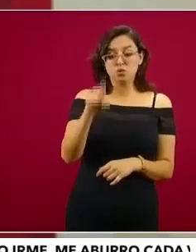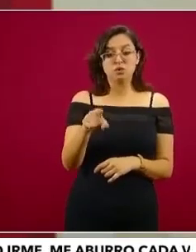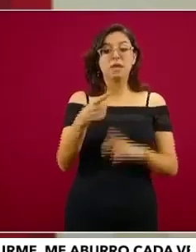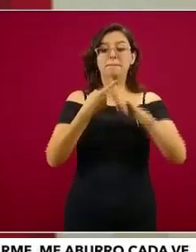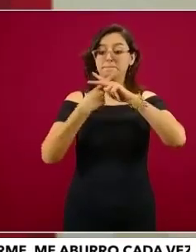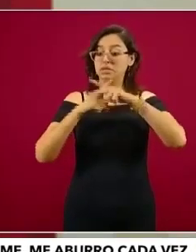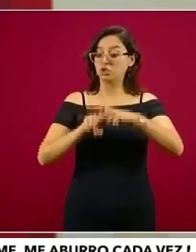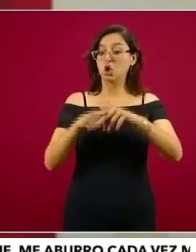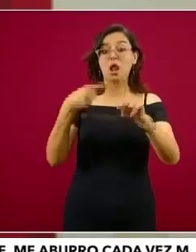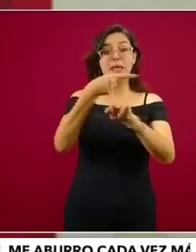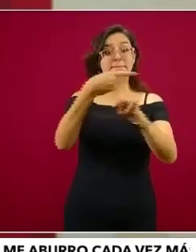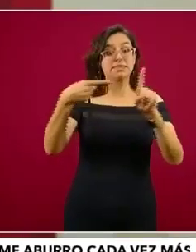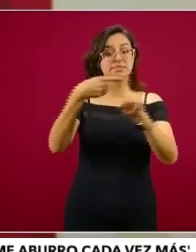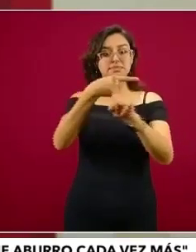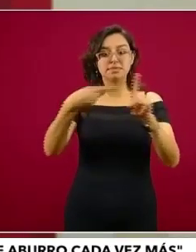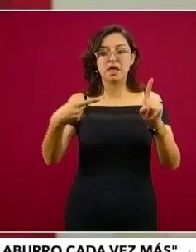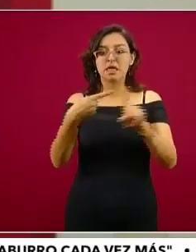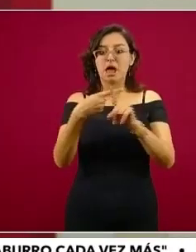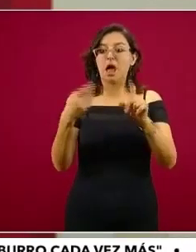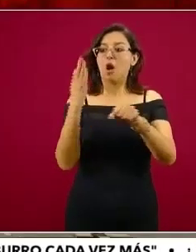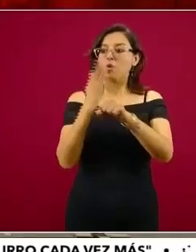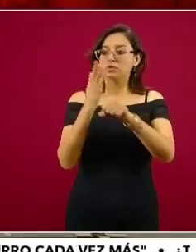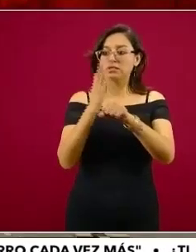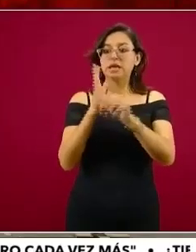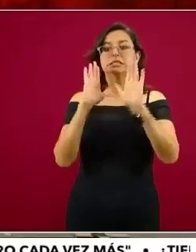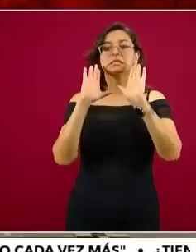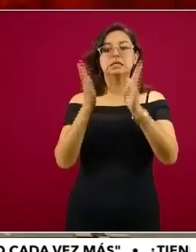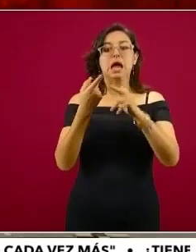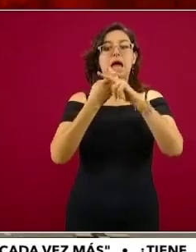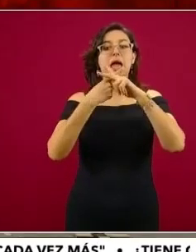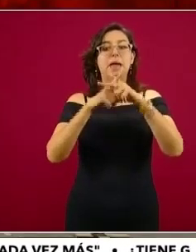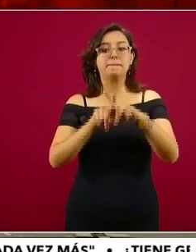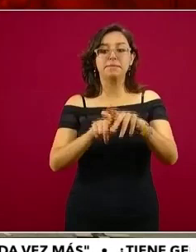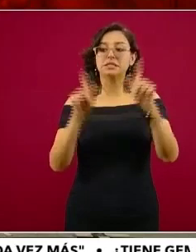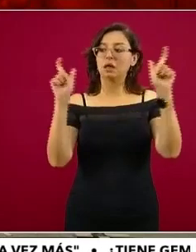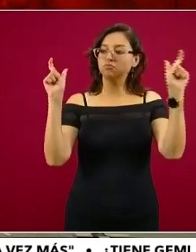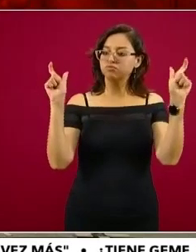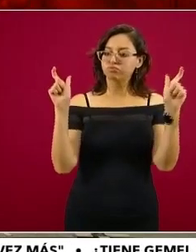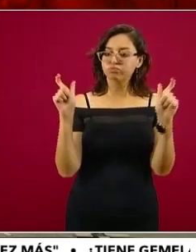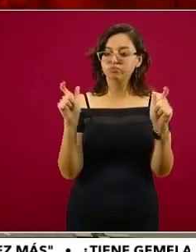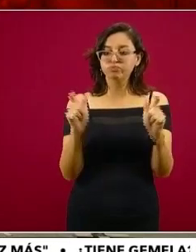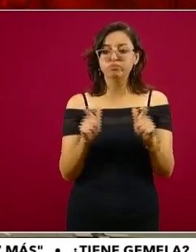medio, en este momento parece estar ya en una tendencia hacia abajo.